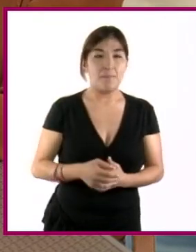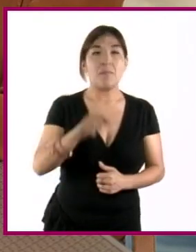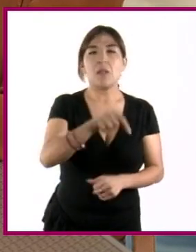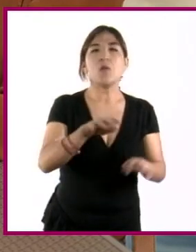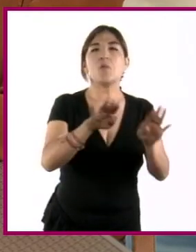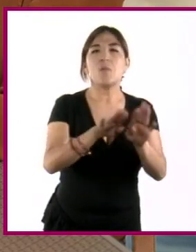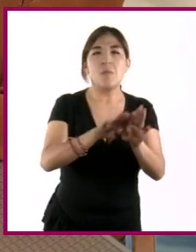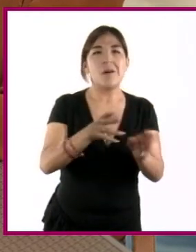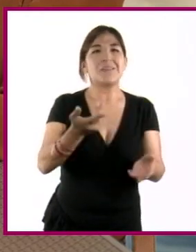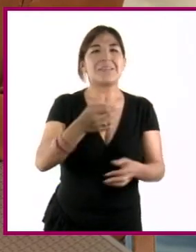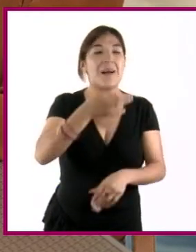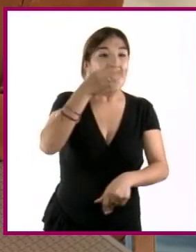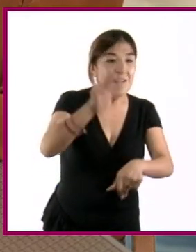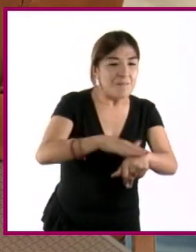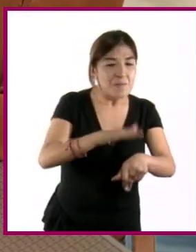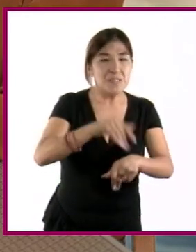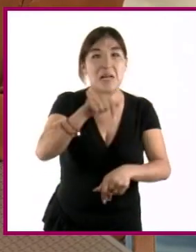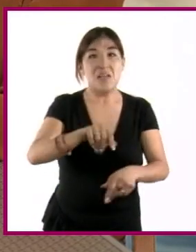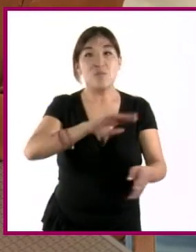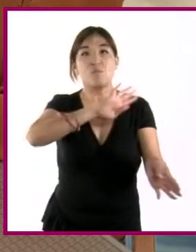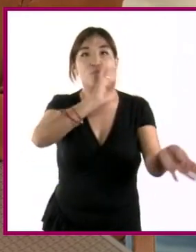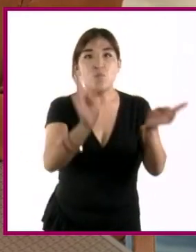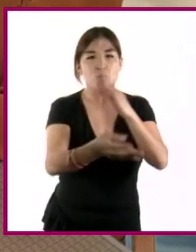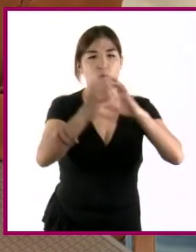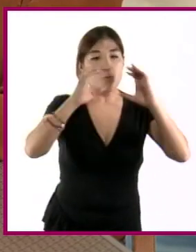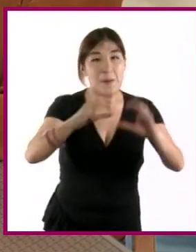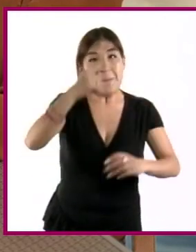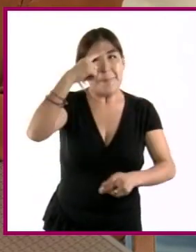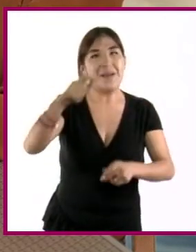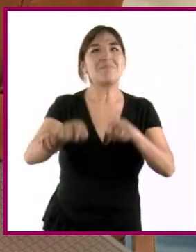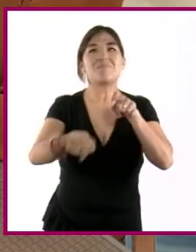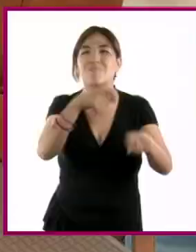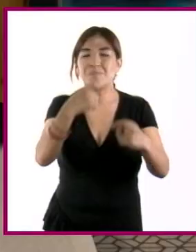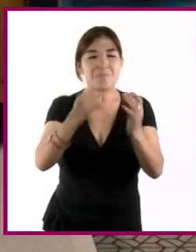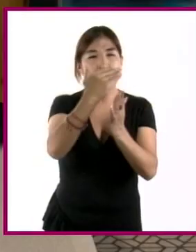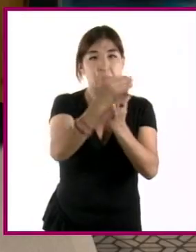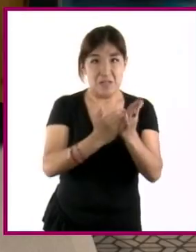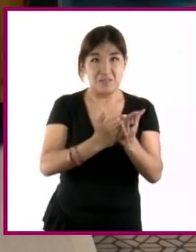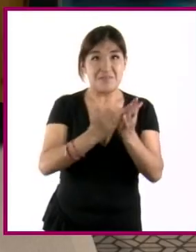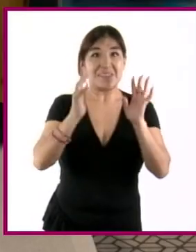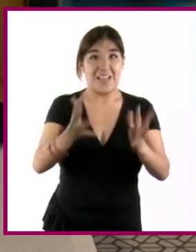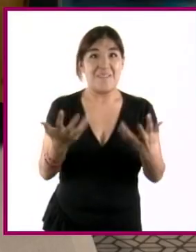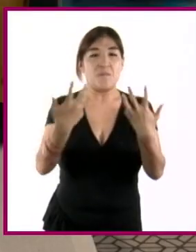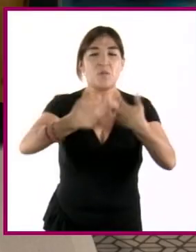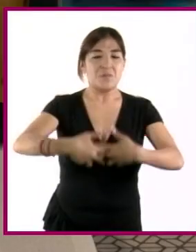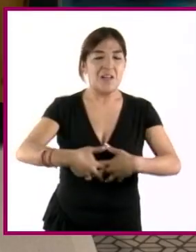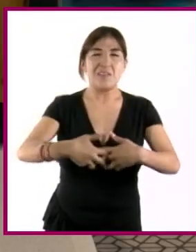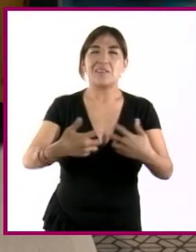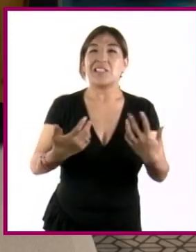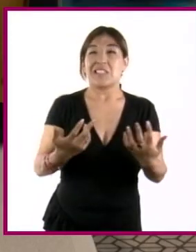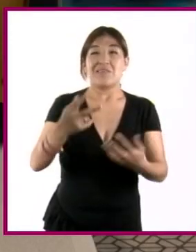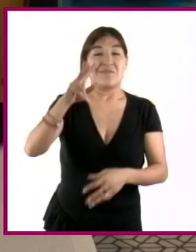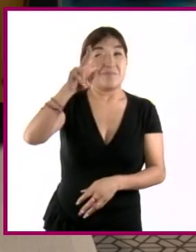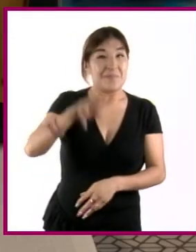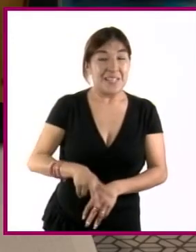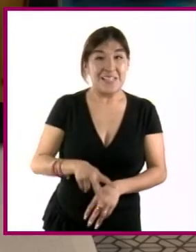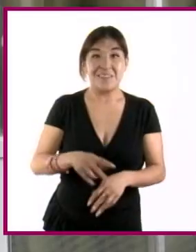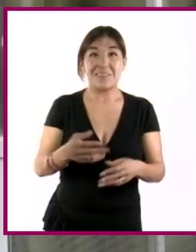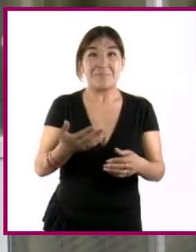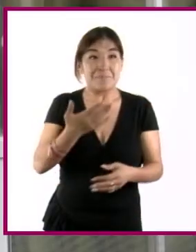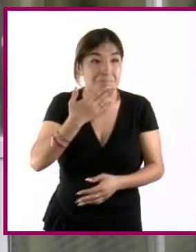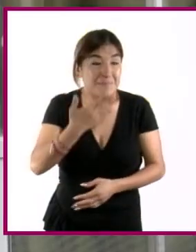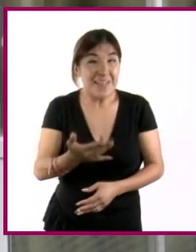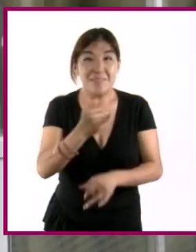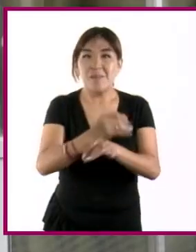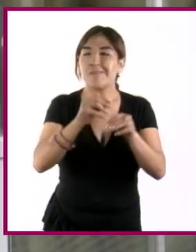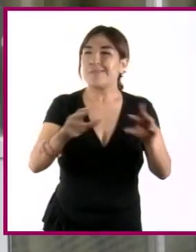mundial para detener la contaminación por plástico han funcionado? En realidad no se tiene muy claro, porque en muchos países, al